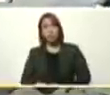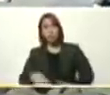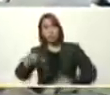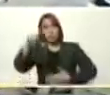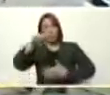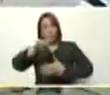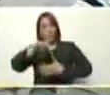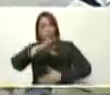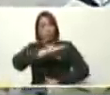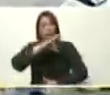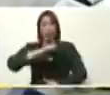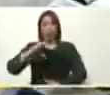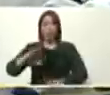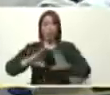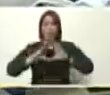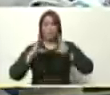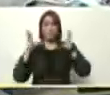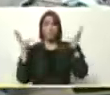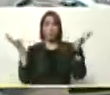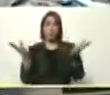Latina, del Caribe y del mundo.